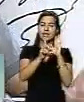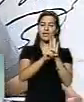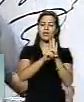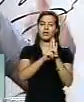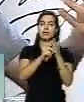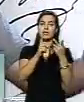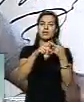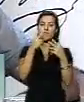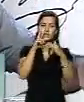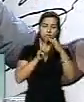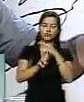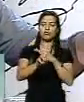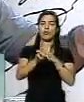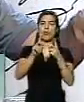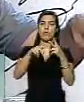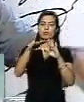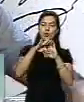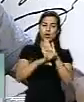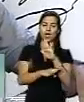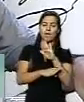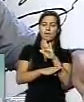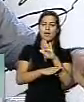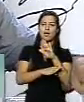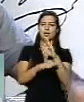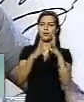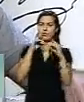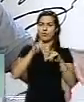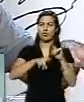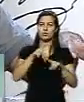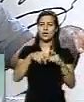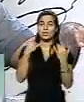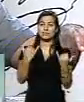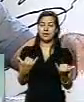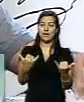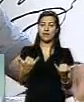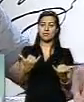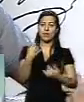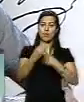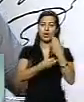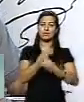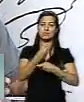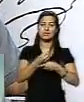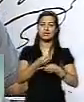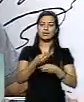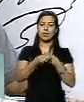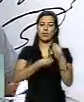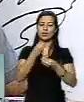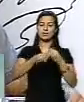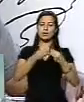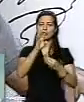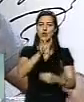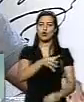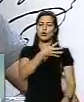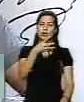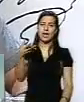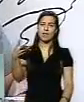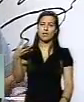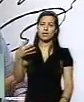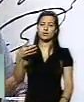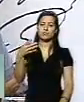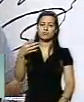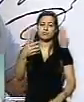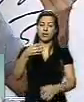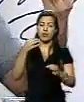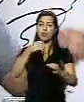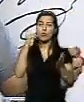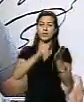forma, de nuestra visión, de nuestro programa. Y que vamos a hacer este cronograma que se va a ejecutar